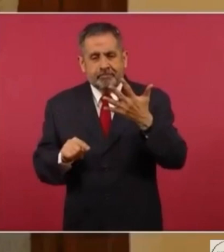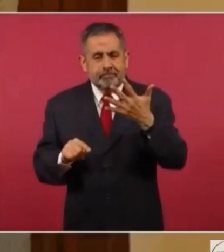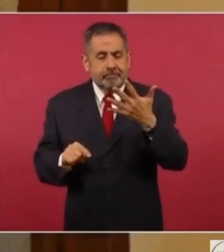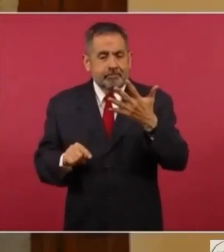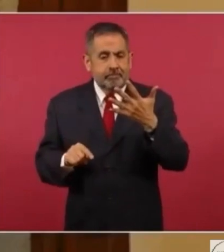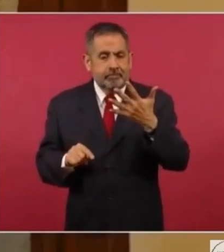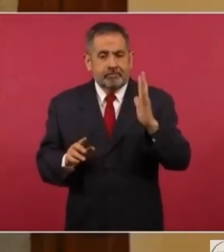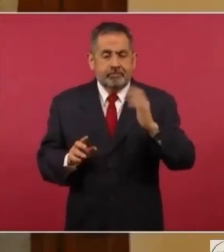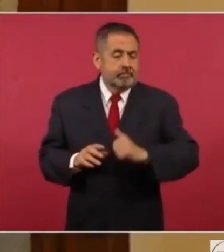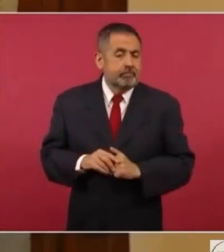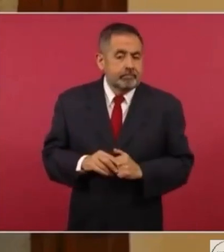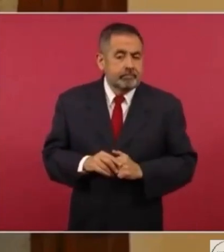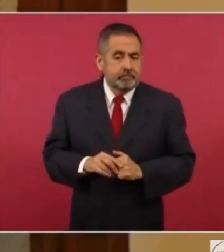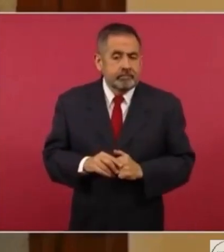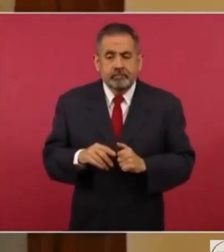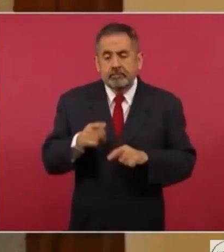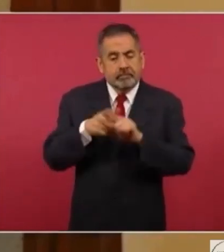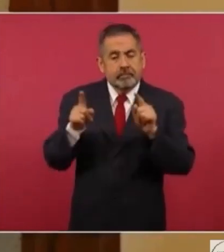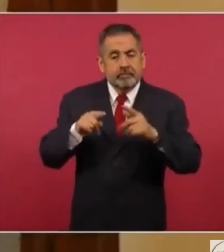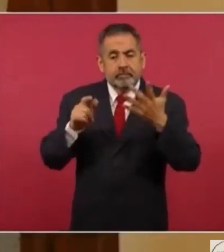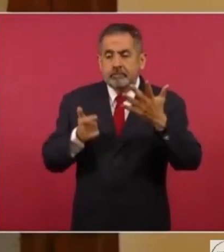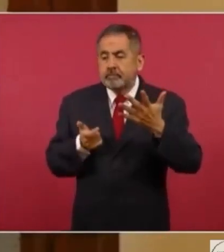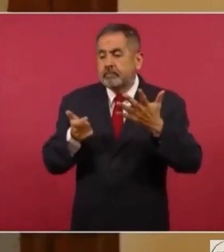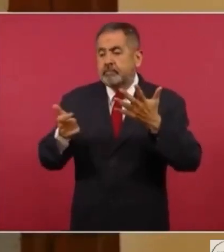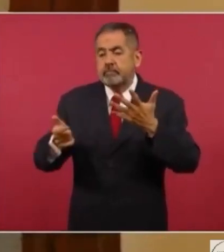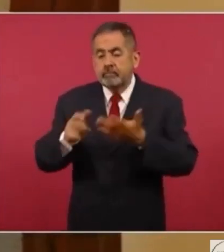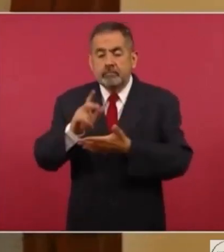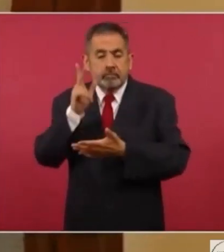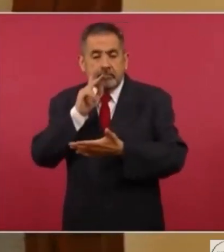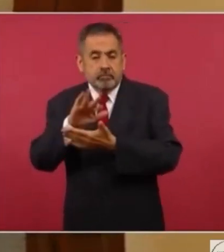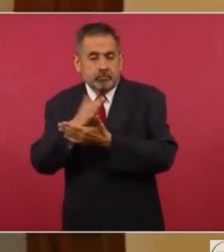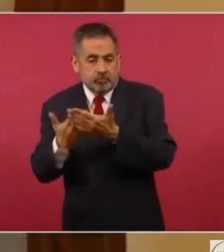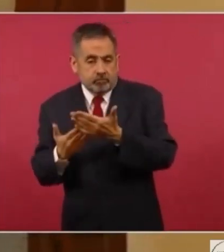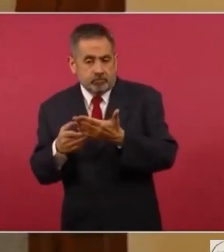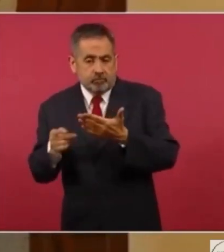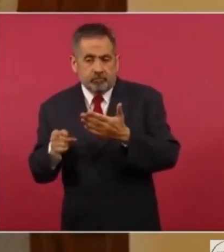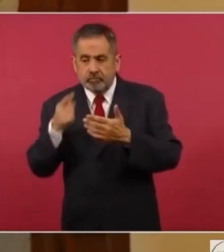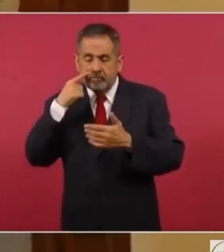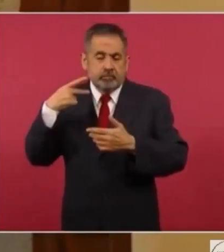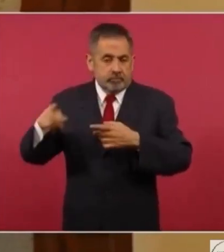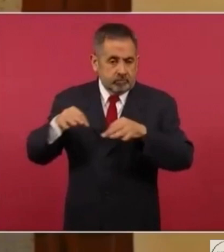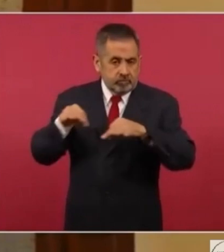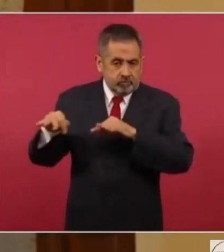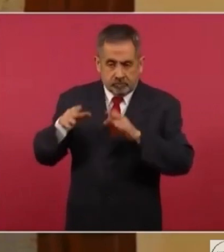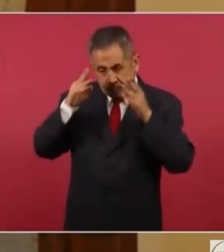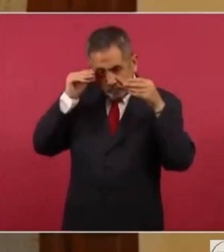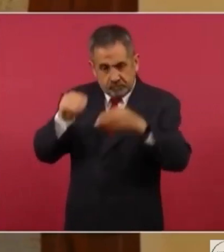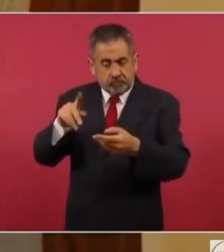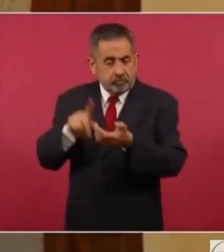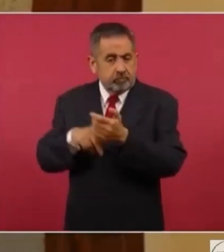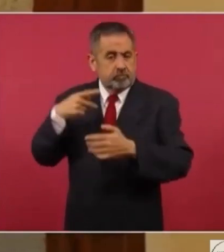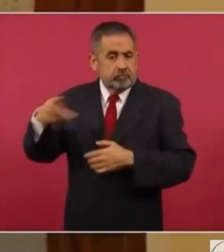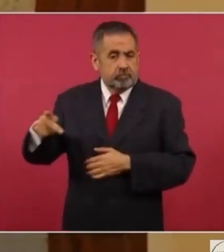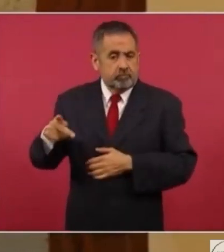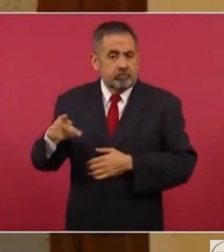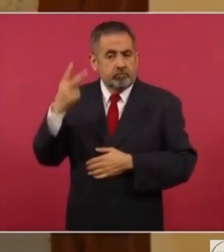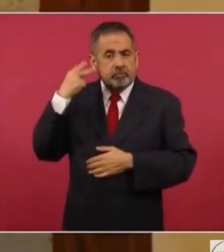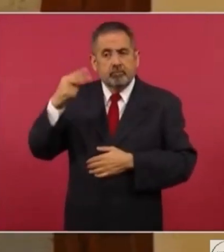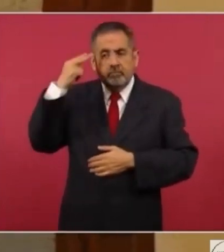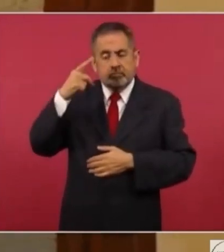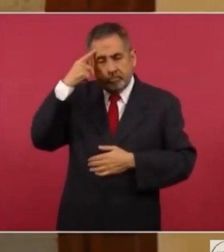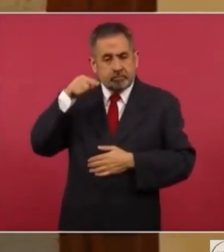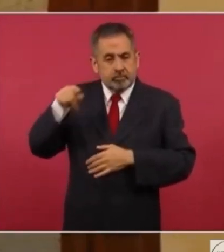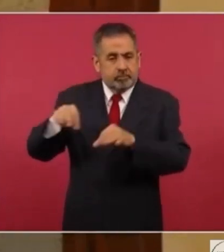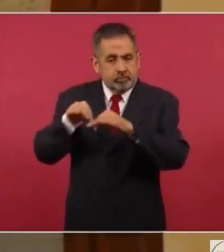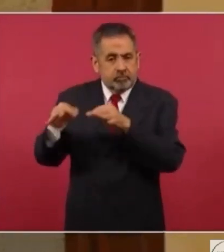los apoyos y los gastos sujetos a comprobación que sean propios del desarrollo del trabajo y los gastos de viaje en